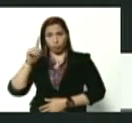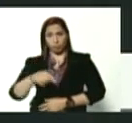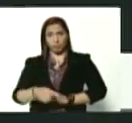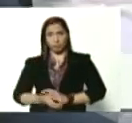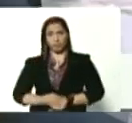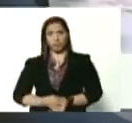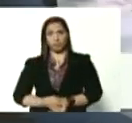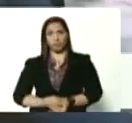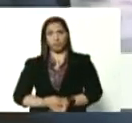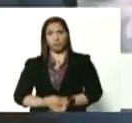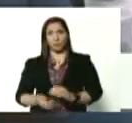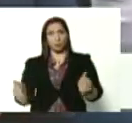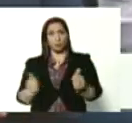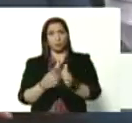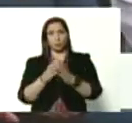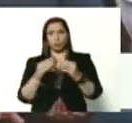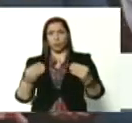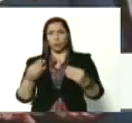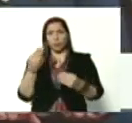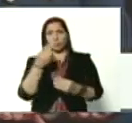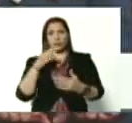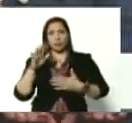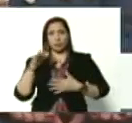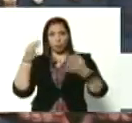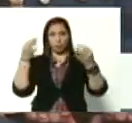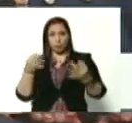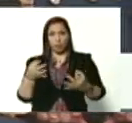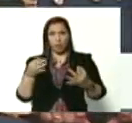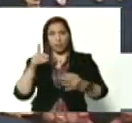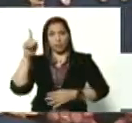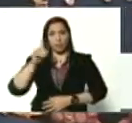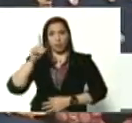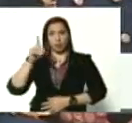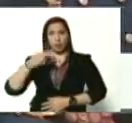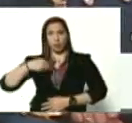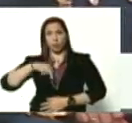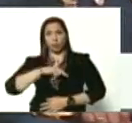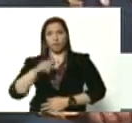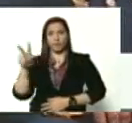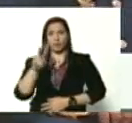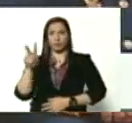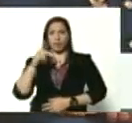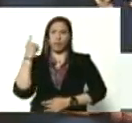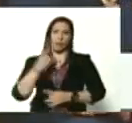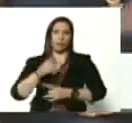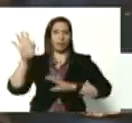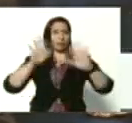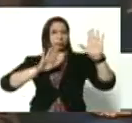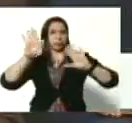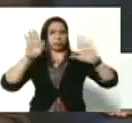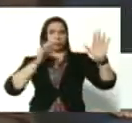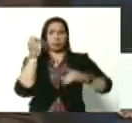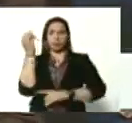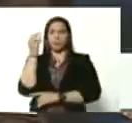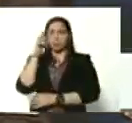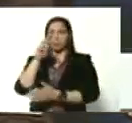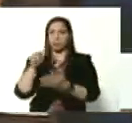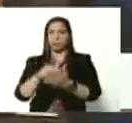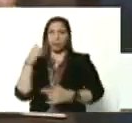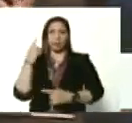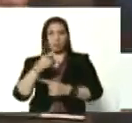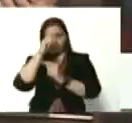con toda la seguridad a la mayoría de los diputados de venezuela levantar nuestras manos cuando haya que levantarla en la asamblea nacional para hacerle este